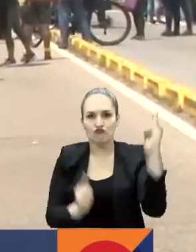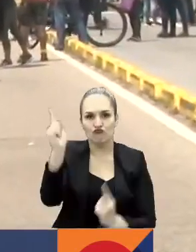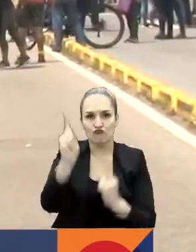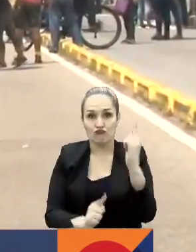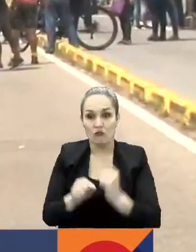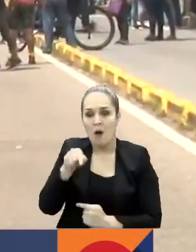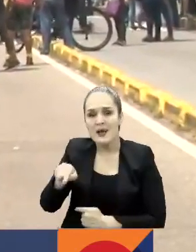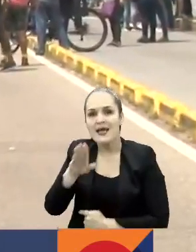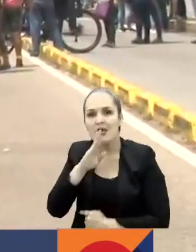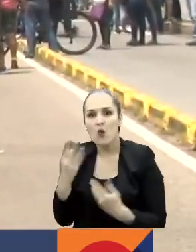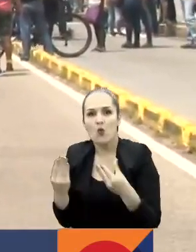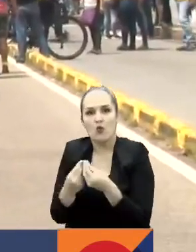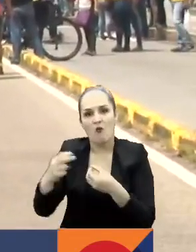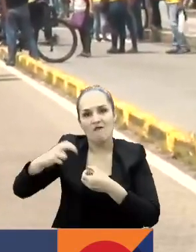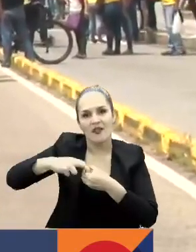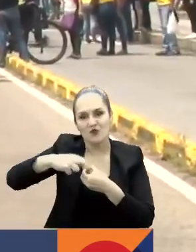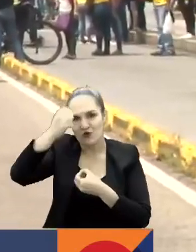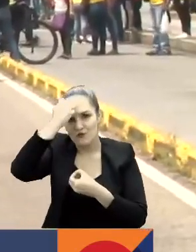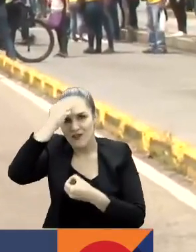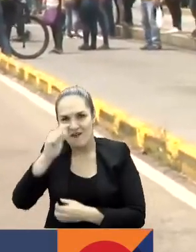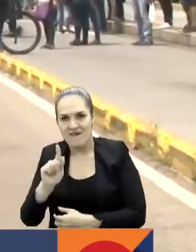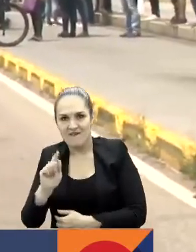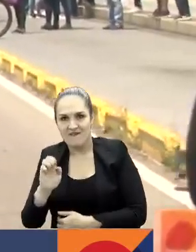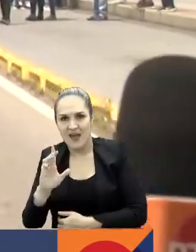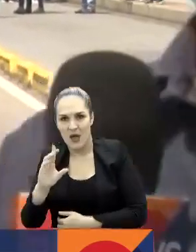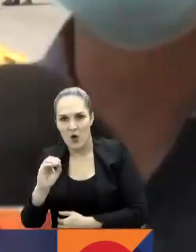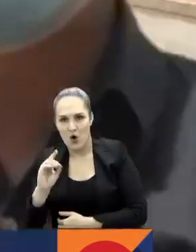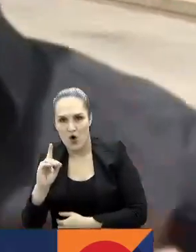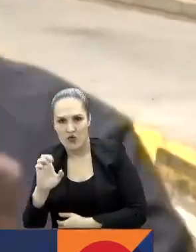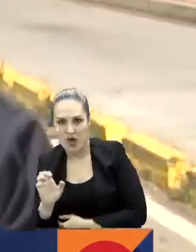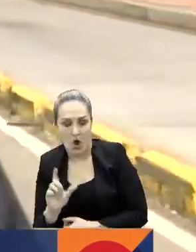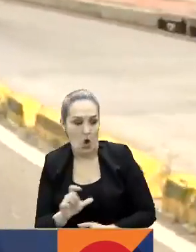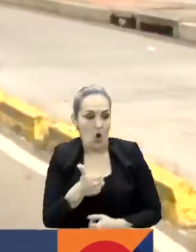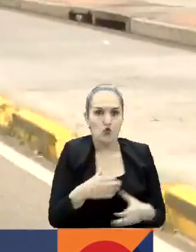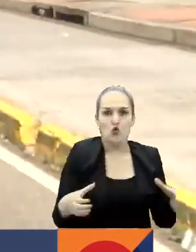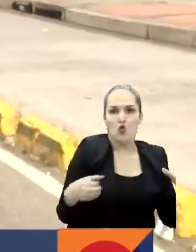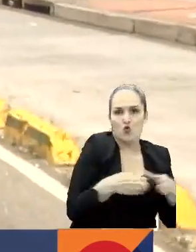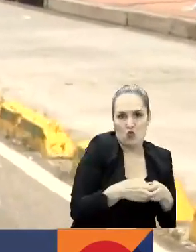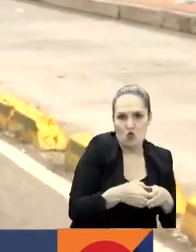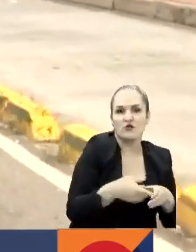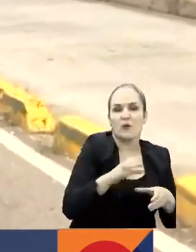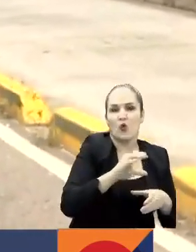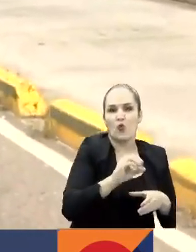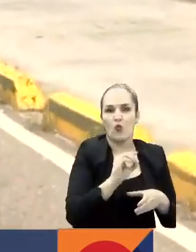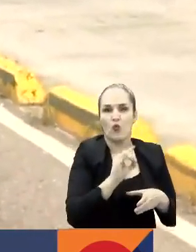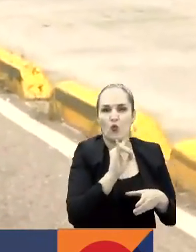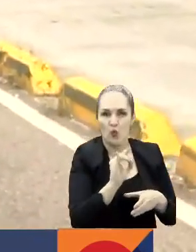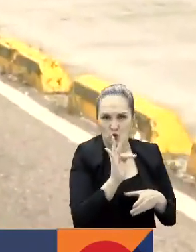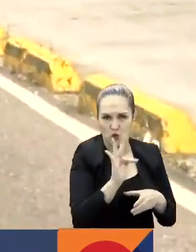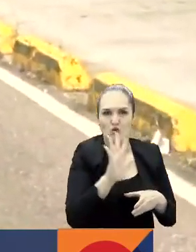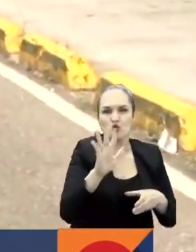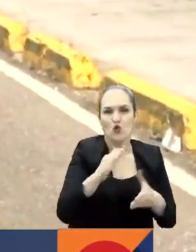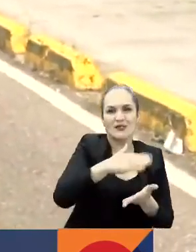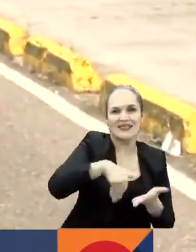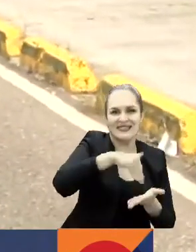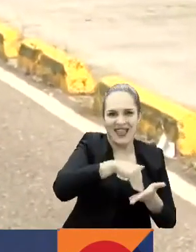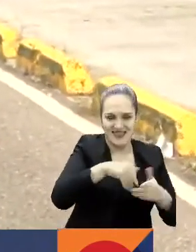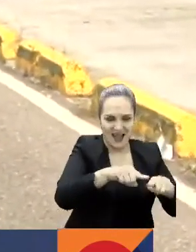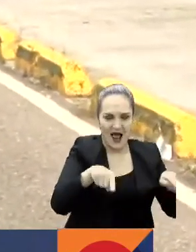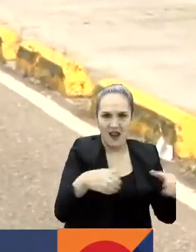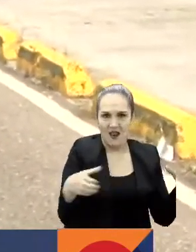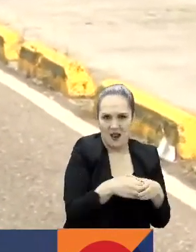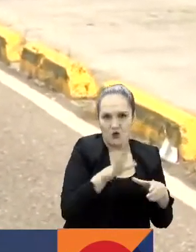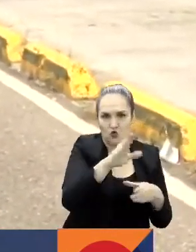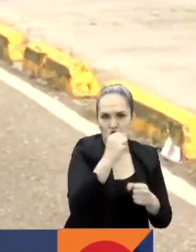FECODE, también de los integrantes de la CUT, pero también de algunos que aprovechan esta situación también para poder llevar